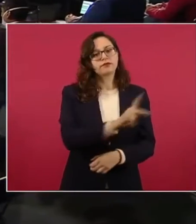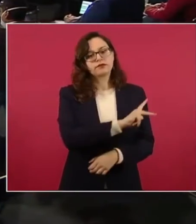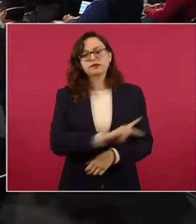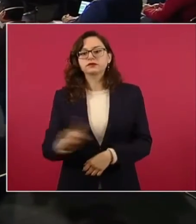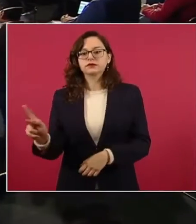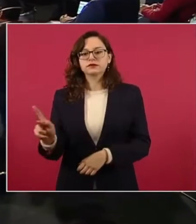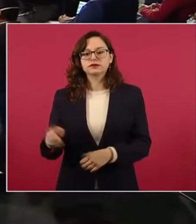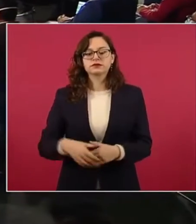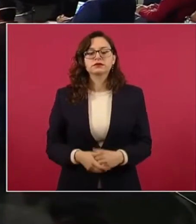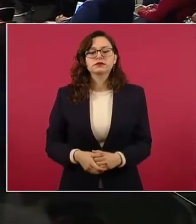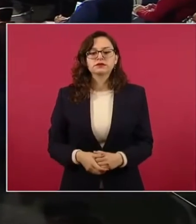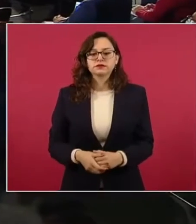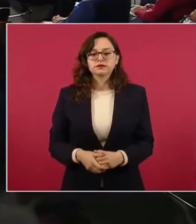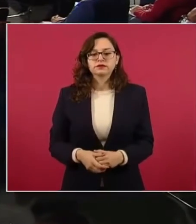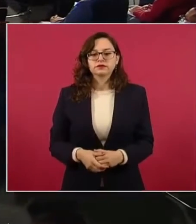algo que,